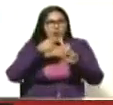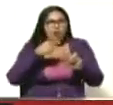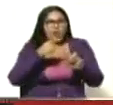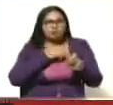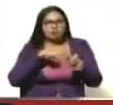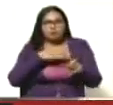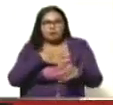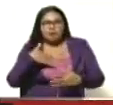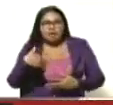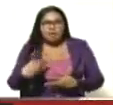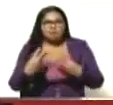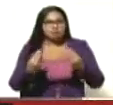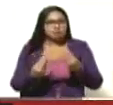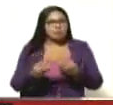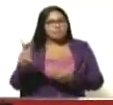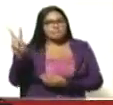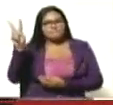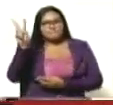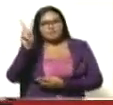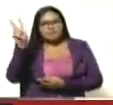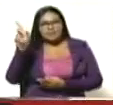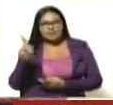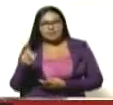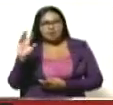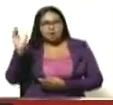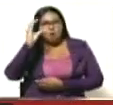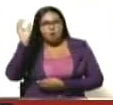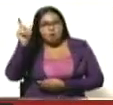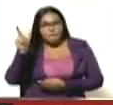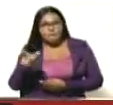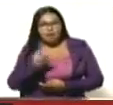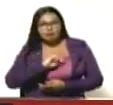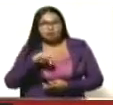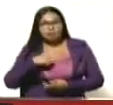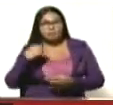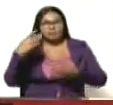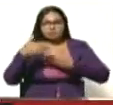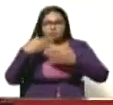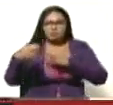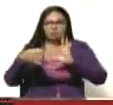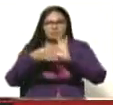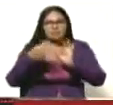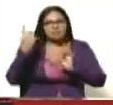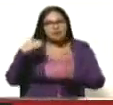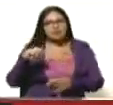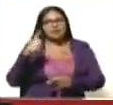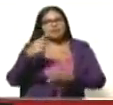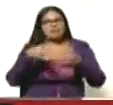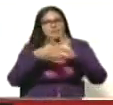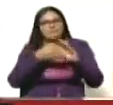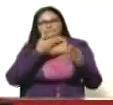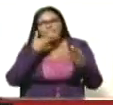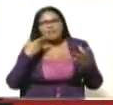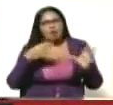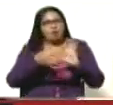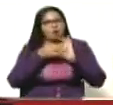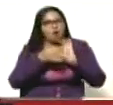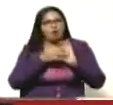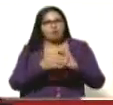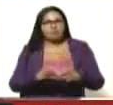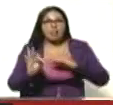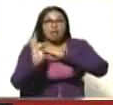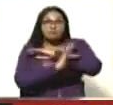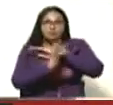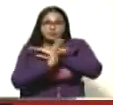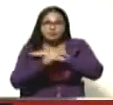creemos muchísimos colombianos que votamos por ellos, que las relaciones deben mejorar y que esa frontera debe ser